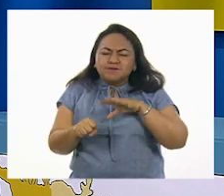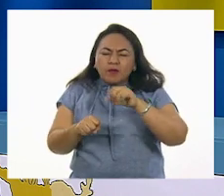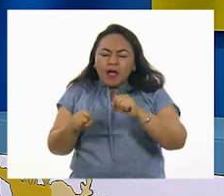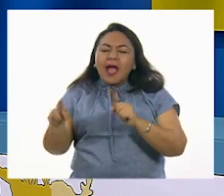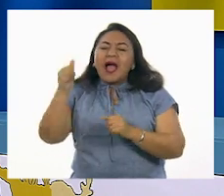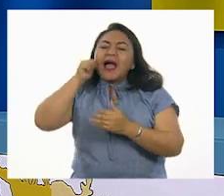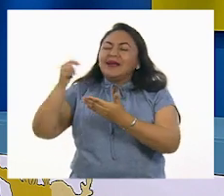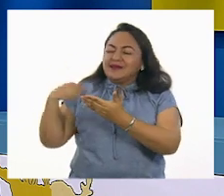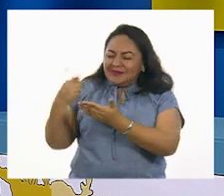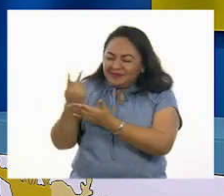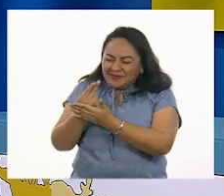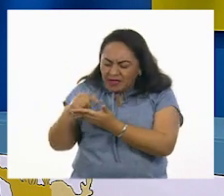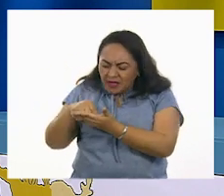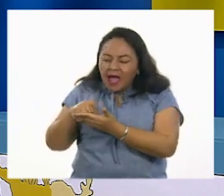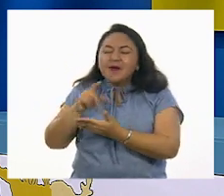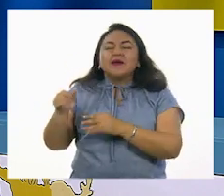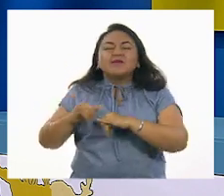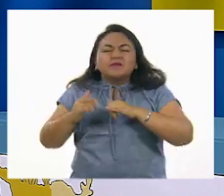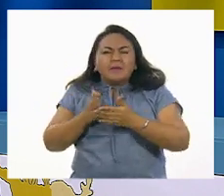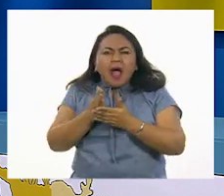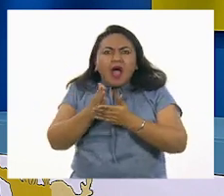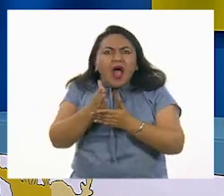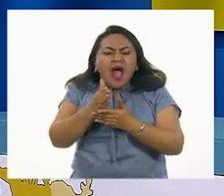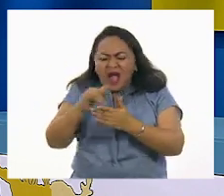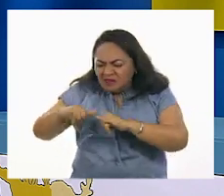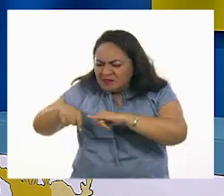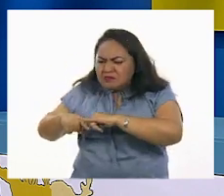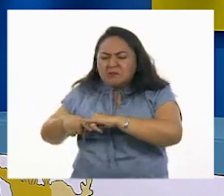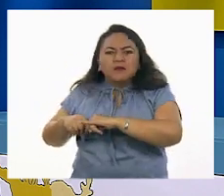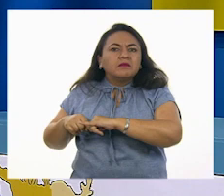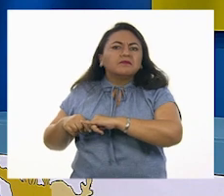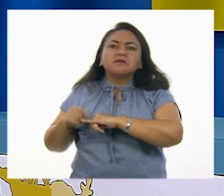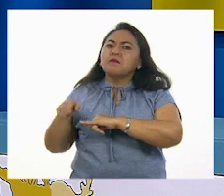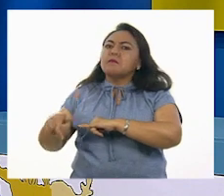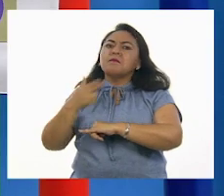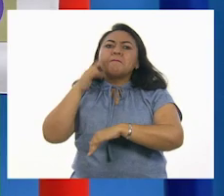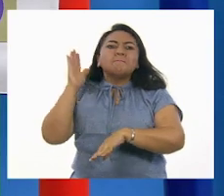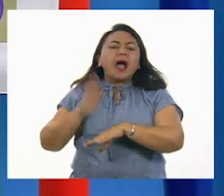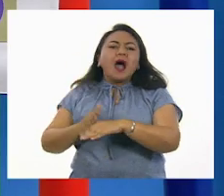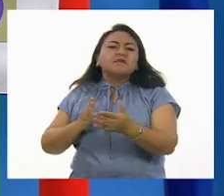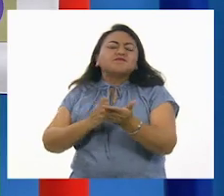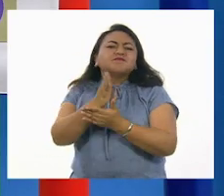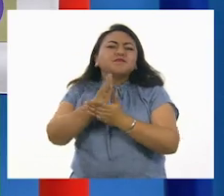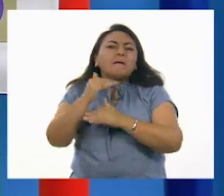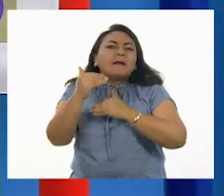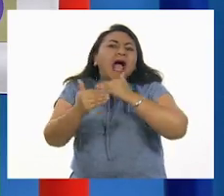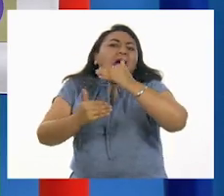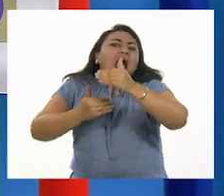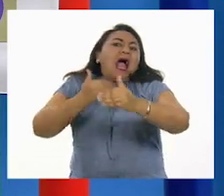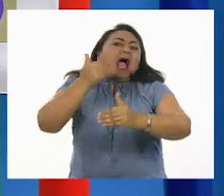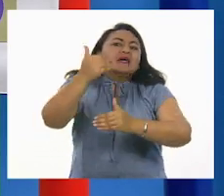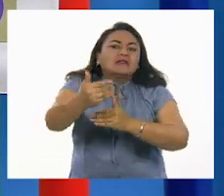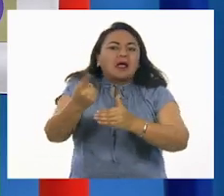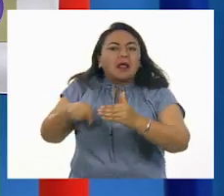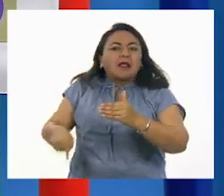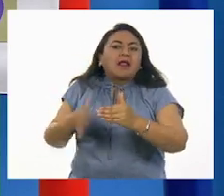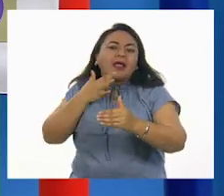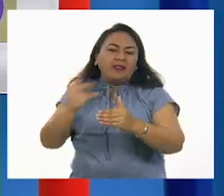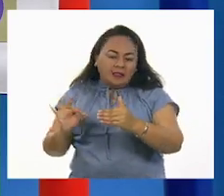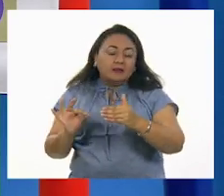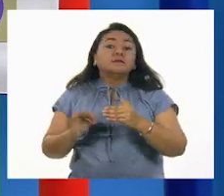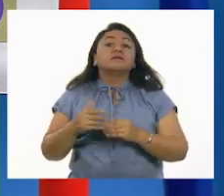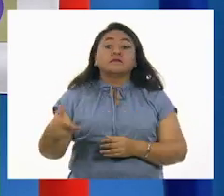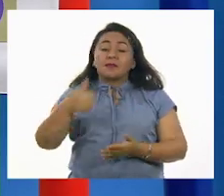enseñado Aristóteles se quedaba pequeño a comparación de los territorios que él alcanzó a conocer. Dicen los historiadores que Alejandro le